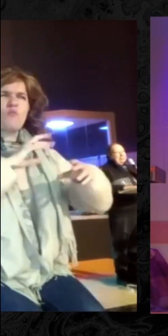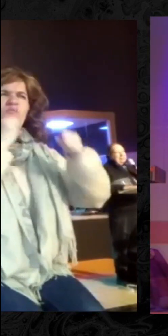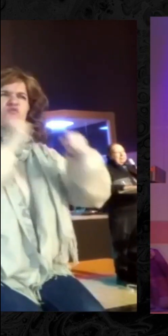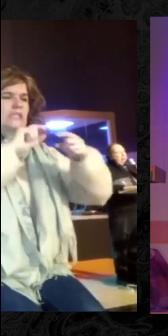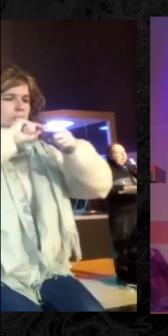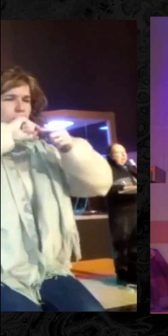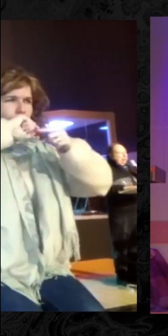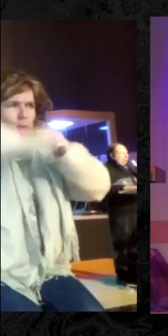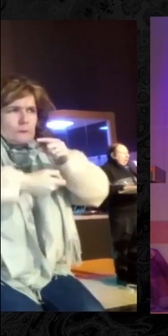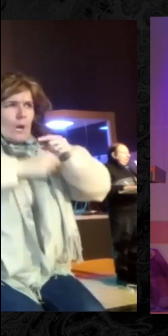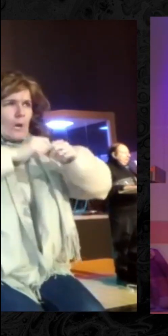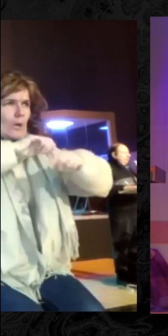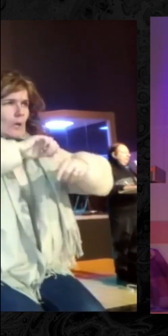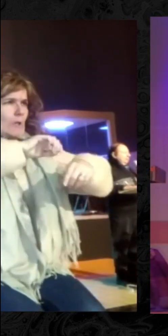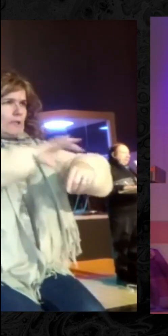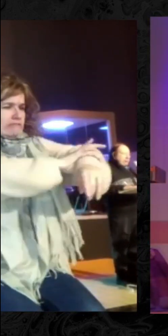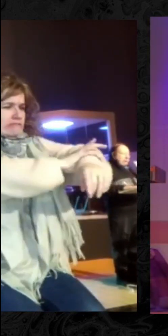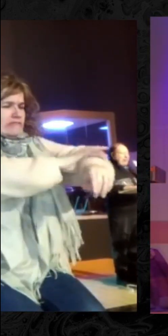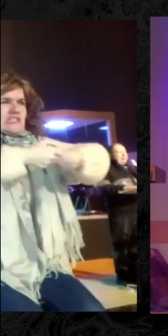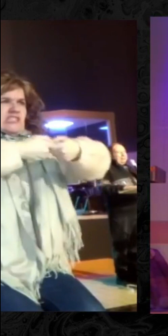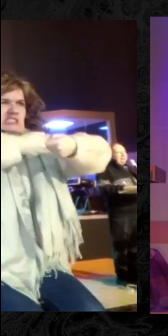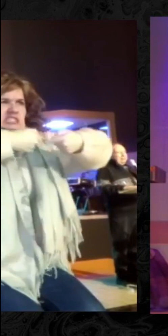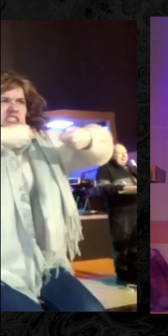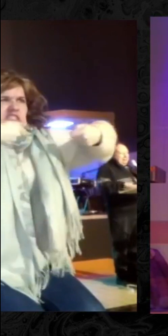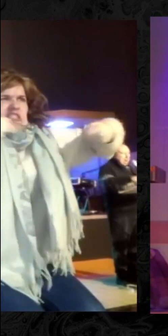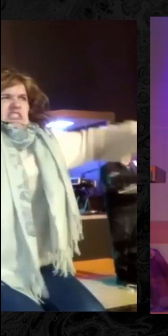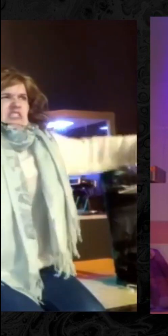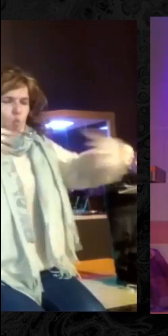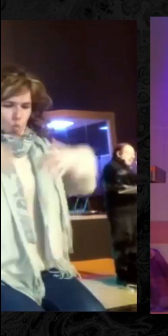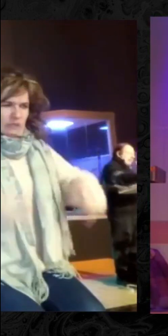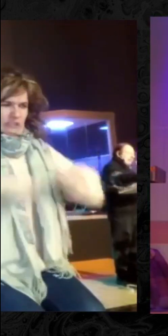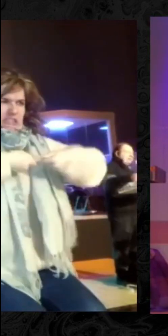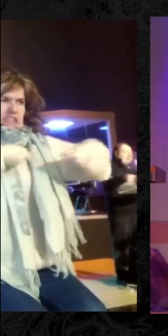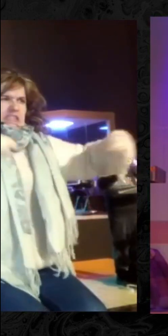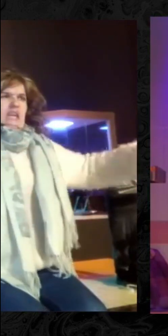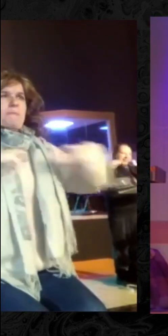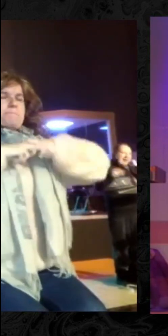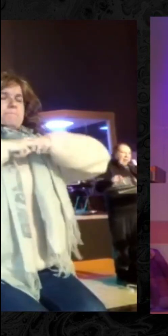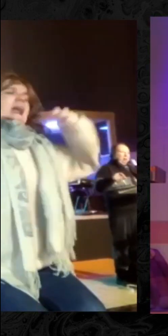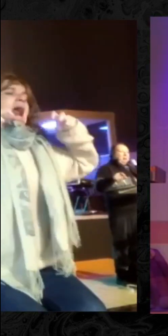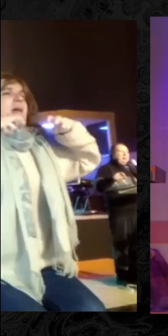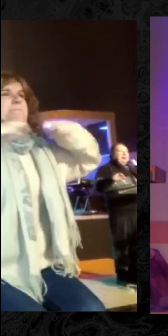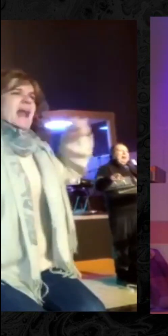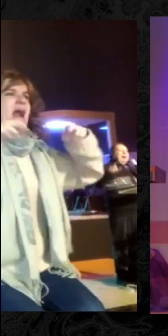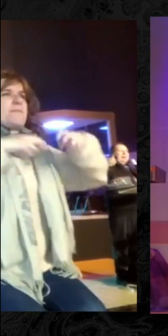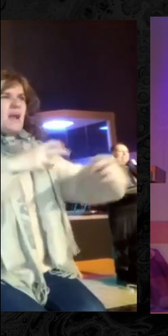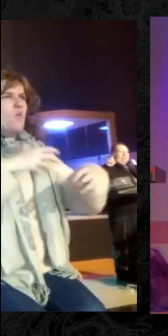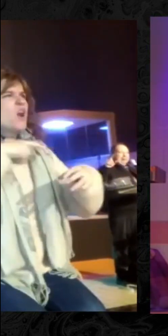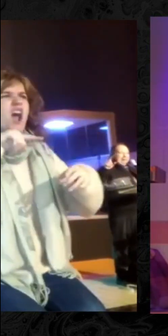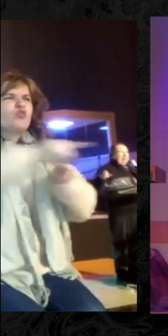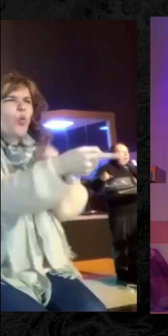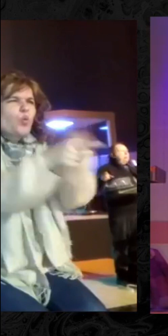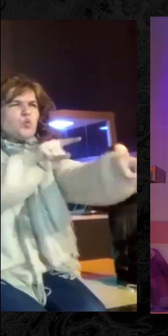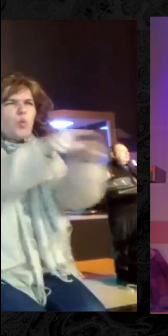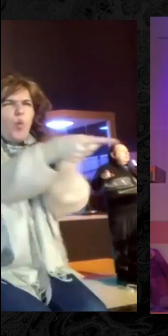no se quedaba corta Pero sabes una cosa que el ha